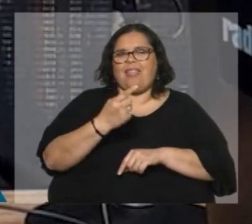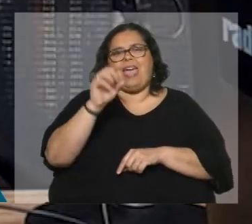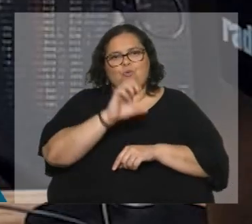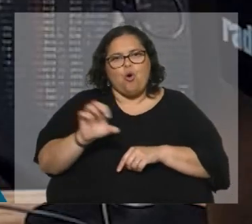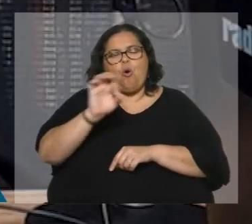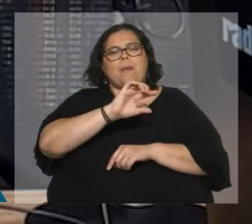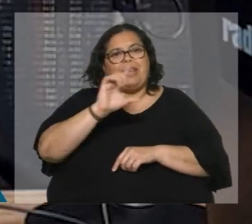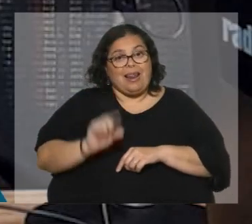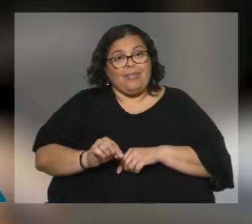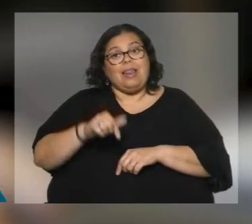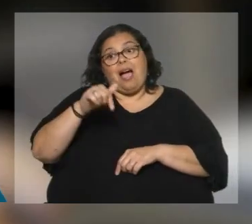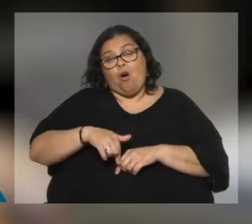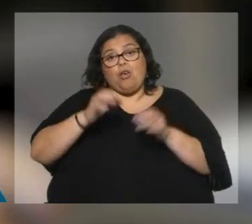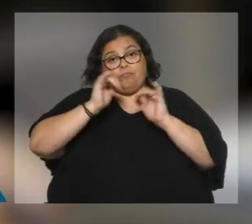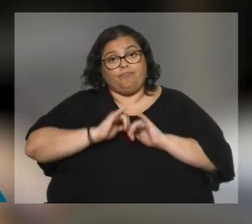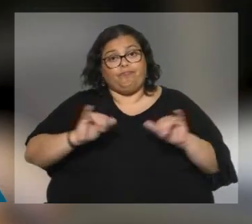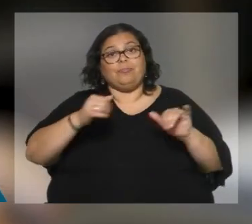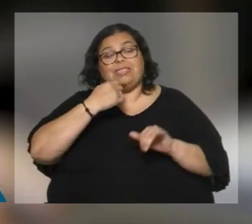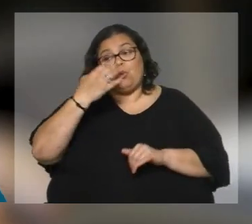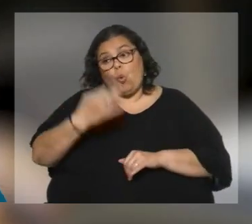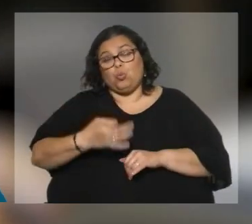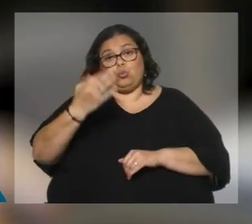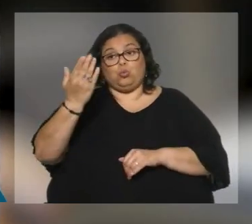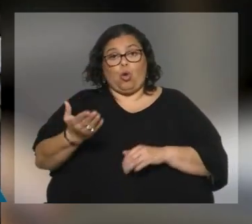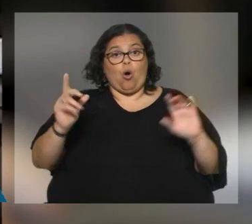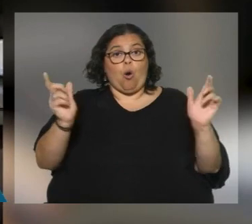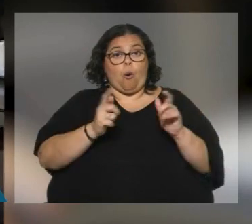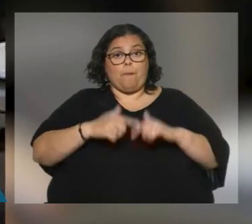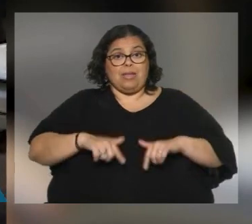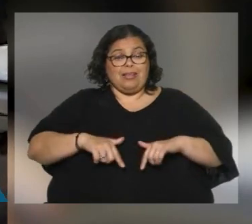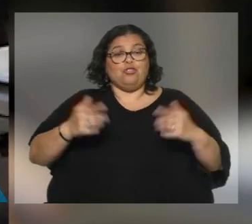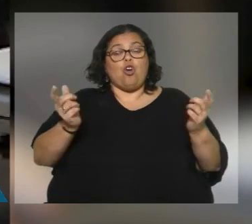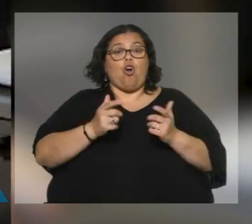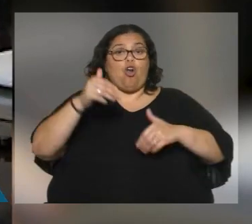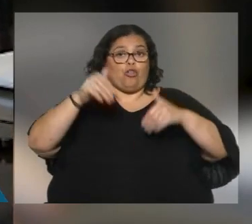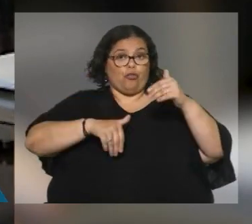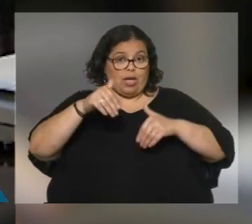falleció de un paro cardíaco mientras presidía una sesión de ministros de la institución